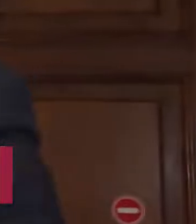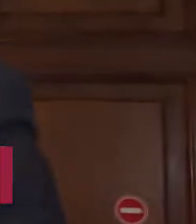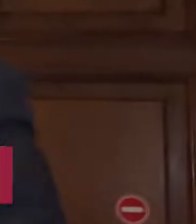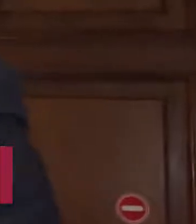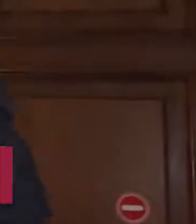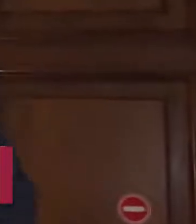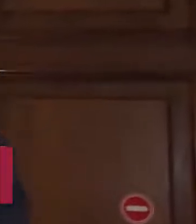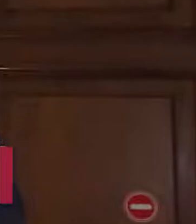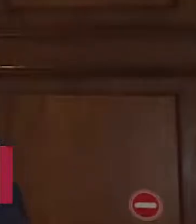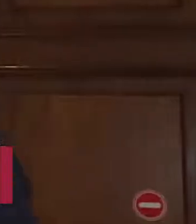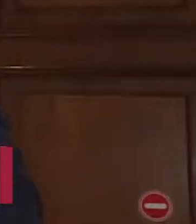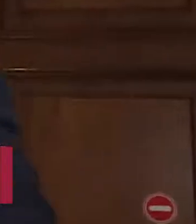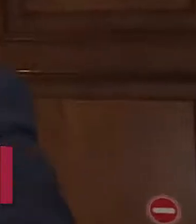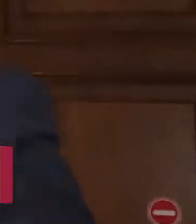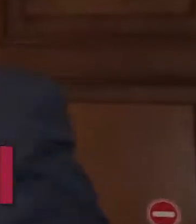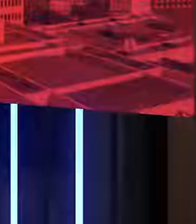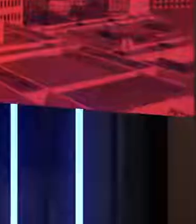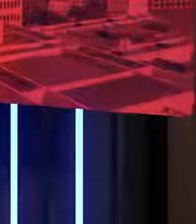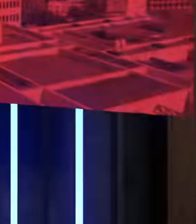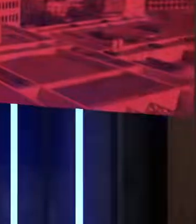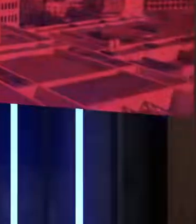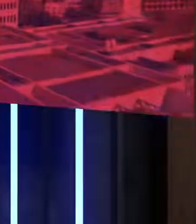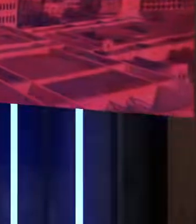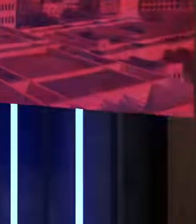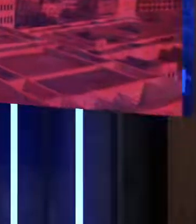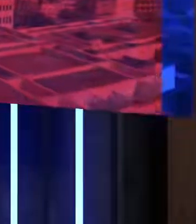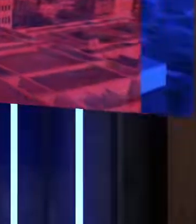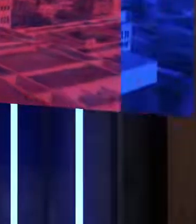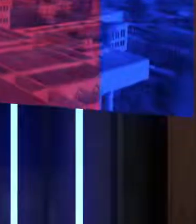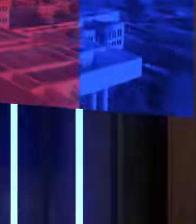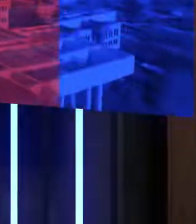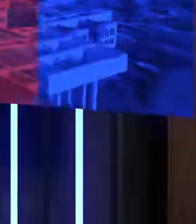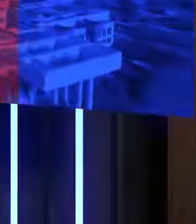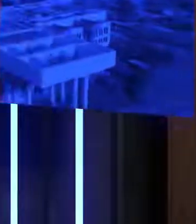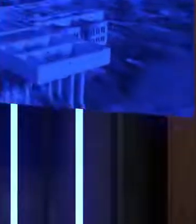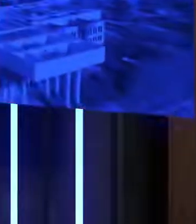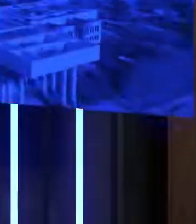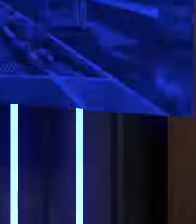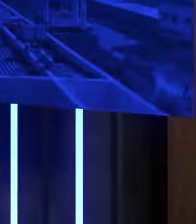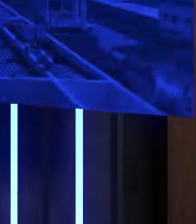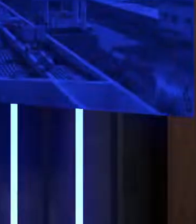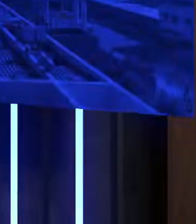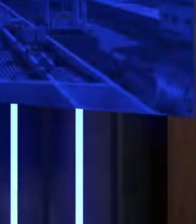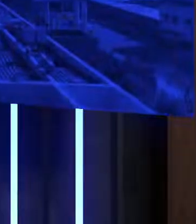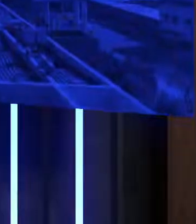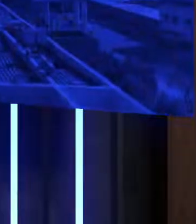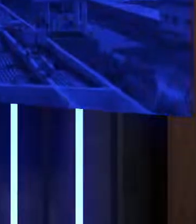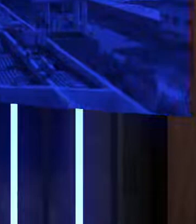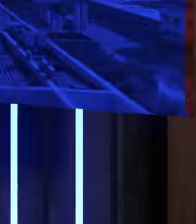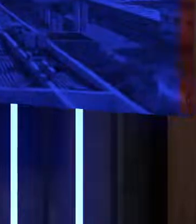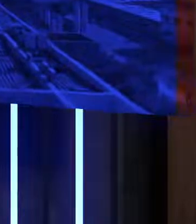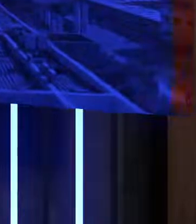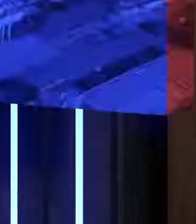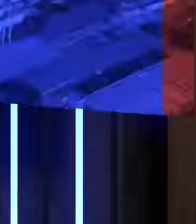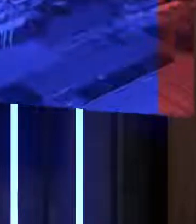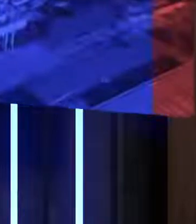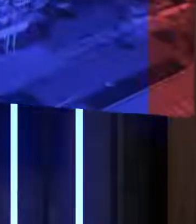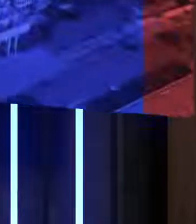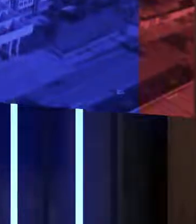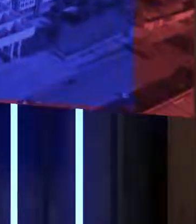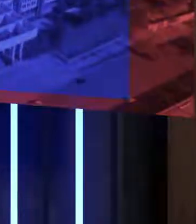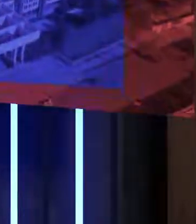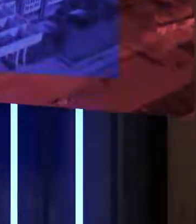solamente con los países de la OCDE, sino que con el resto de los países. Y solo en general aprobó la Cámara el proyecto que tipifica el delito de incitación a